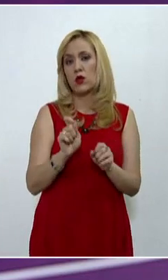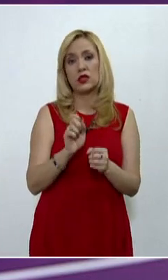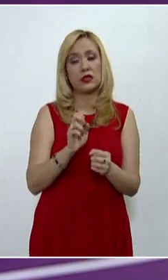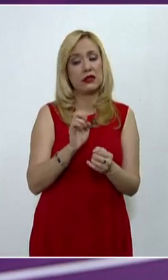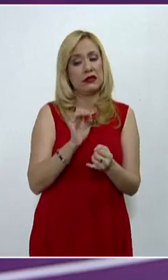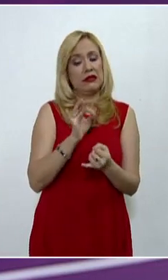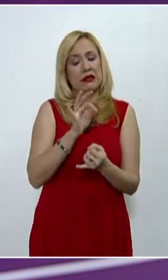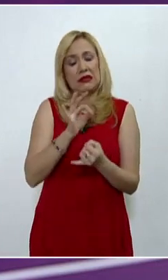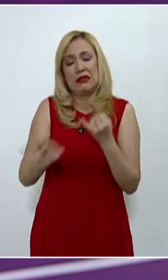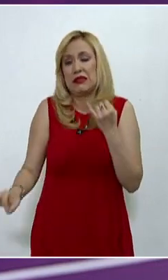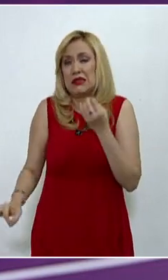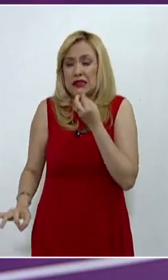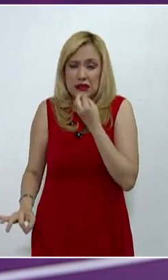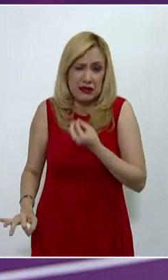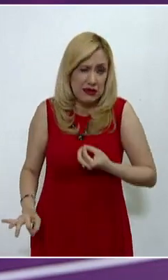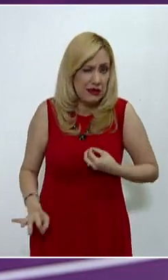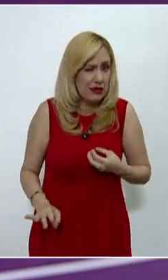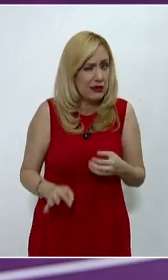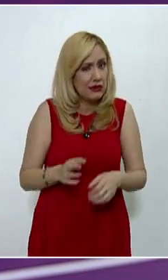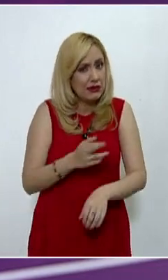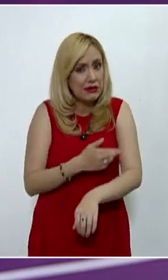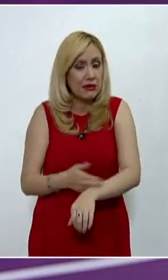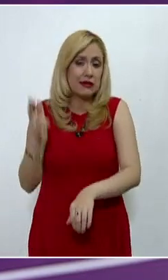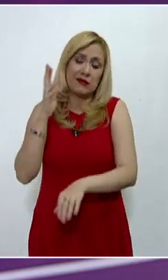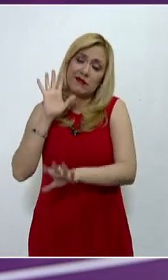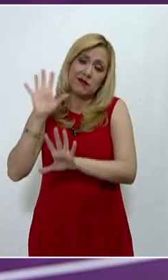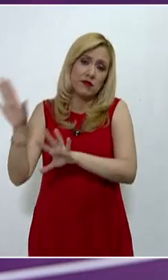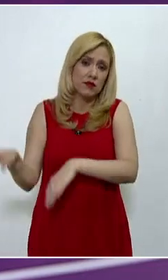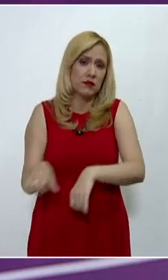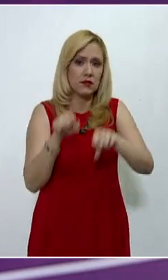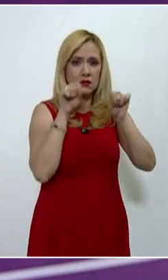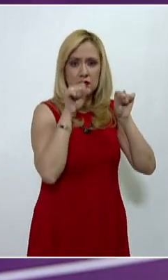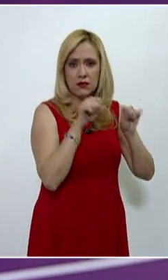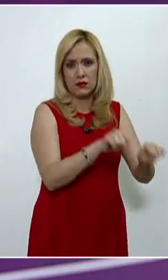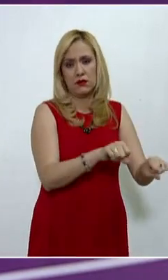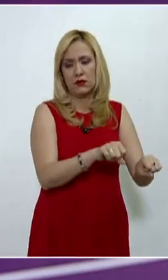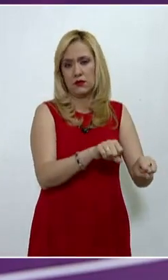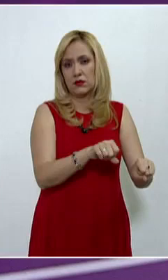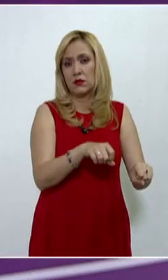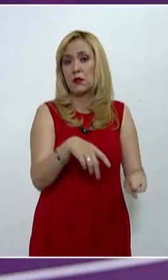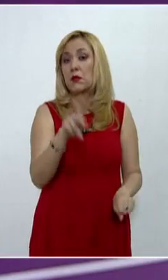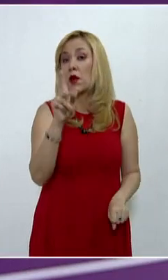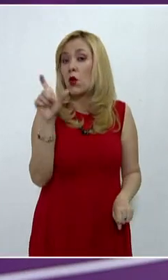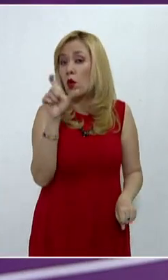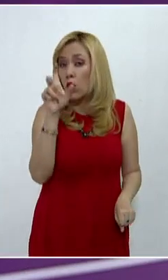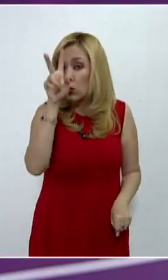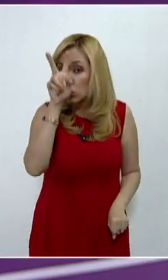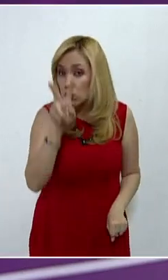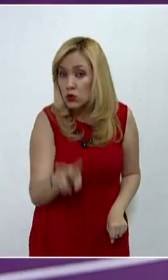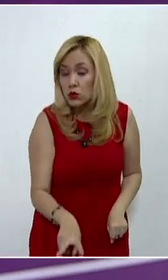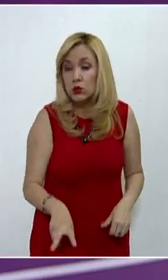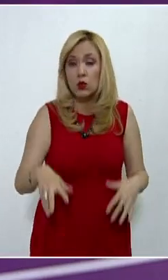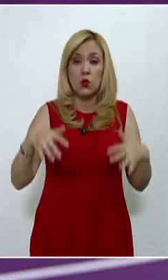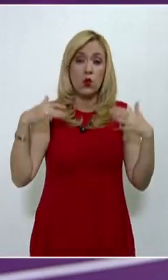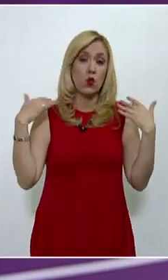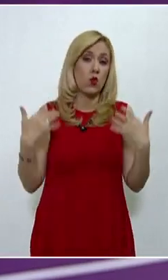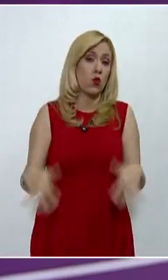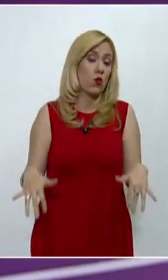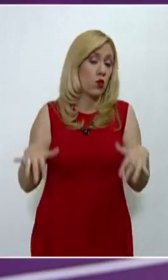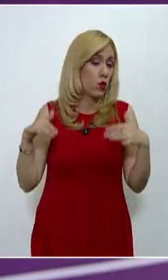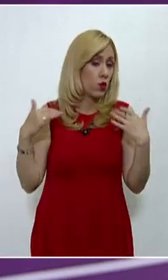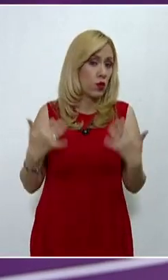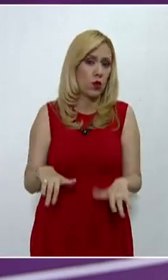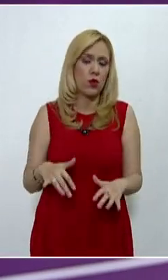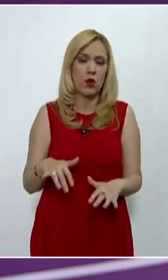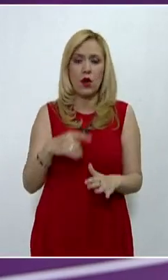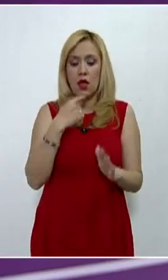recurso de manera excepcional, restrictiva, limitada, siempre y cuando se justifique por los fines legítimos que